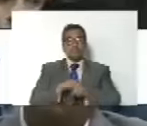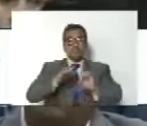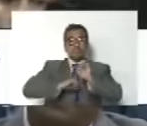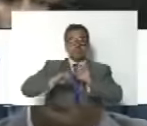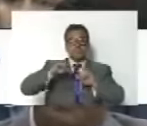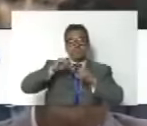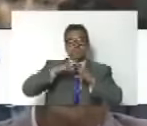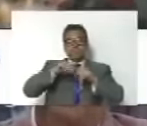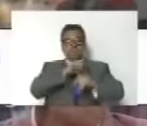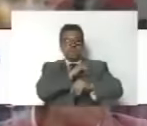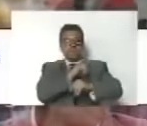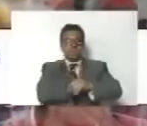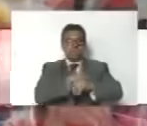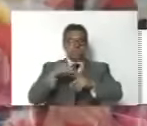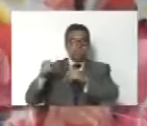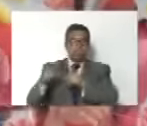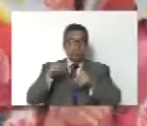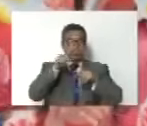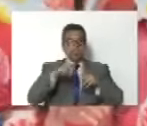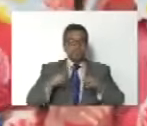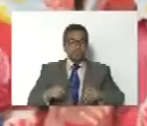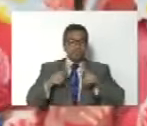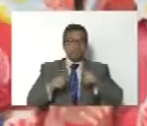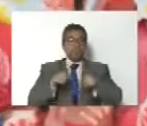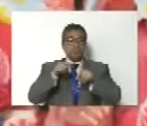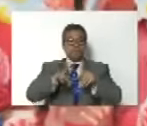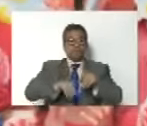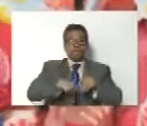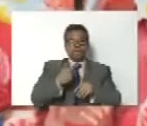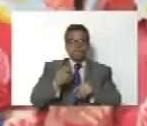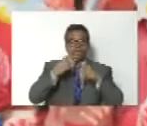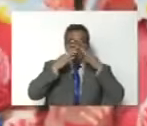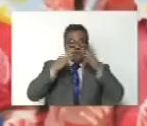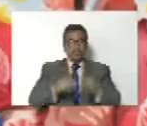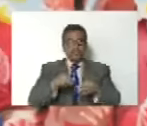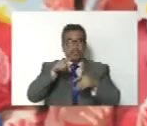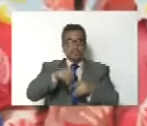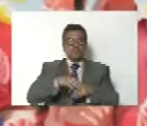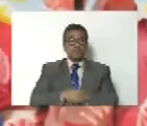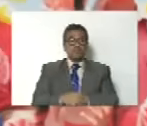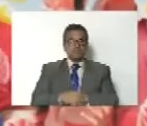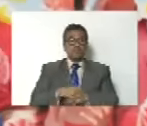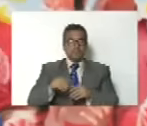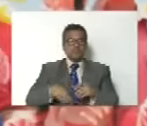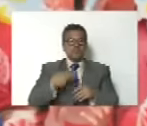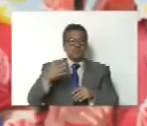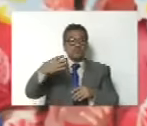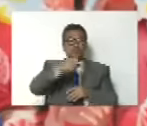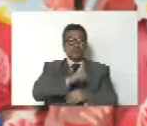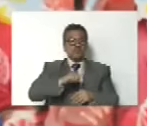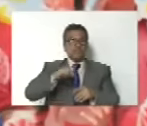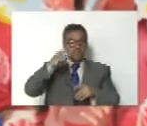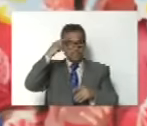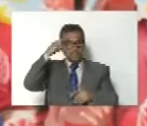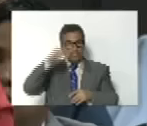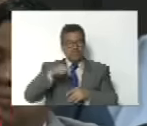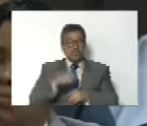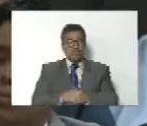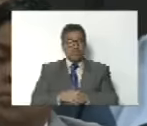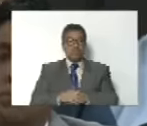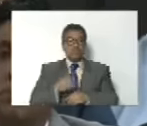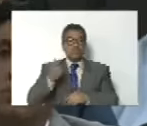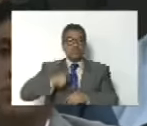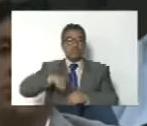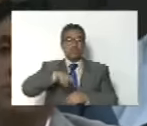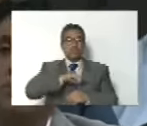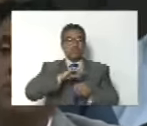su potencialidad económica para que de esa manera podamos ratificar y lograr el objetivo de que